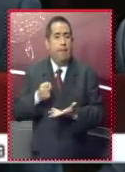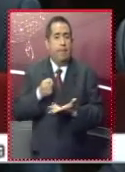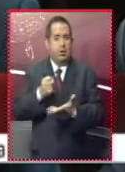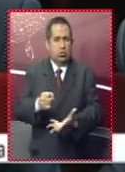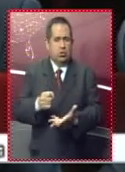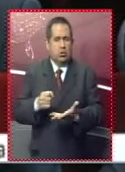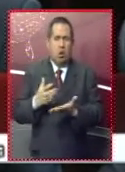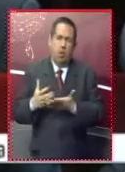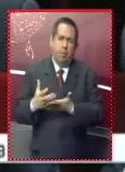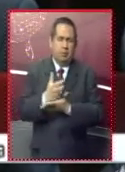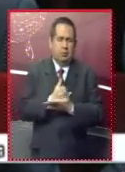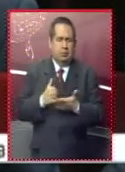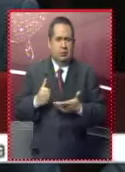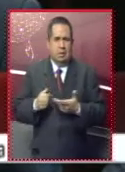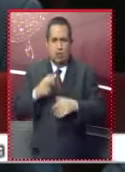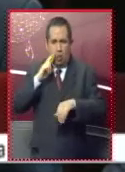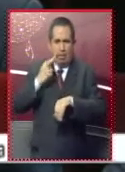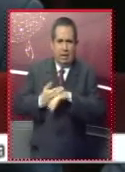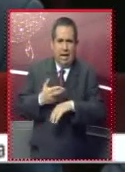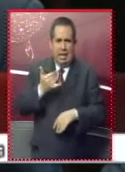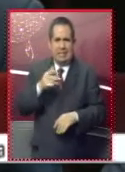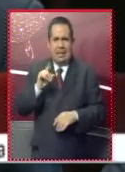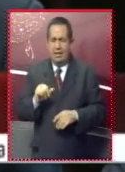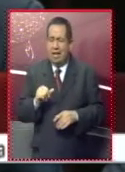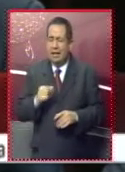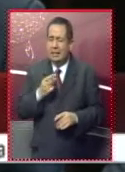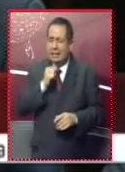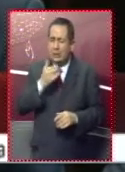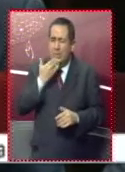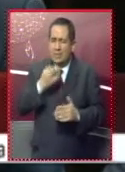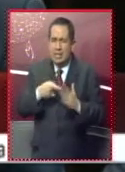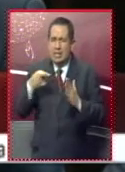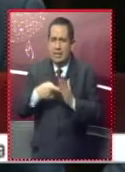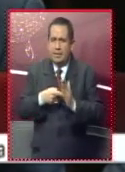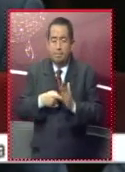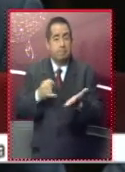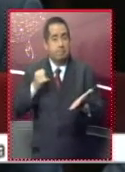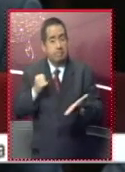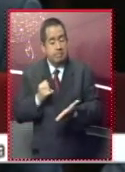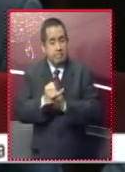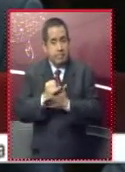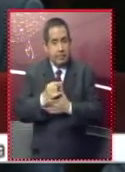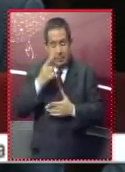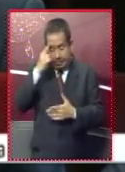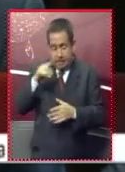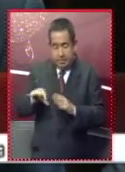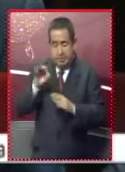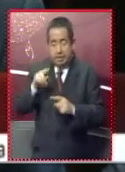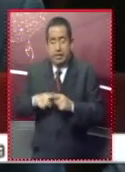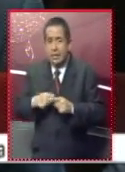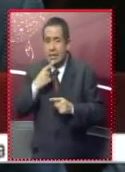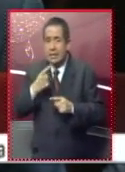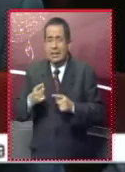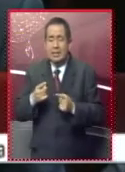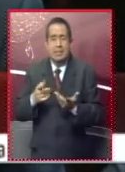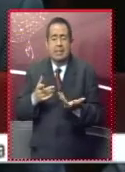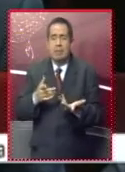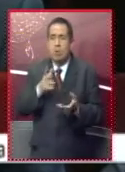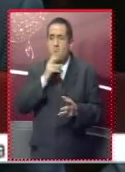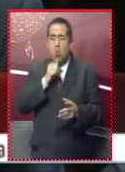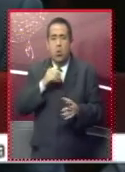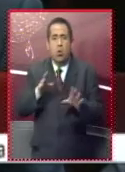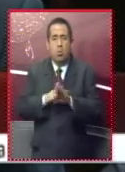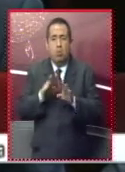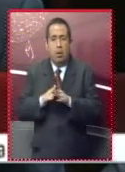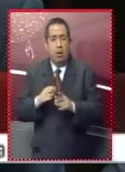en la Ley General de Presupuesto y Responsabilidad Hacendaria. La decisión que se adoptó ata al